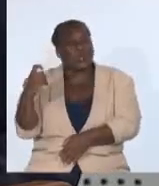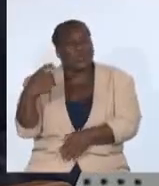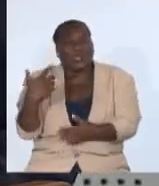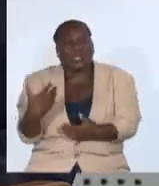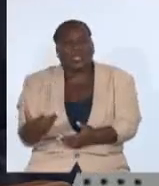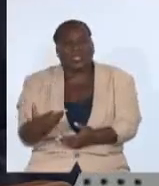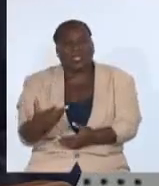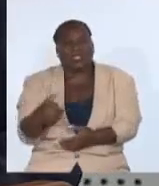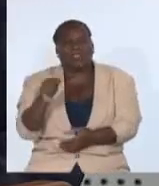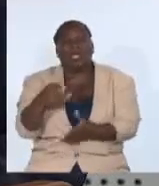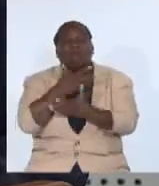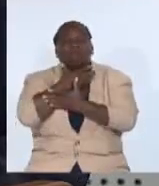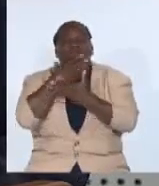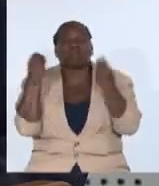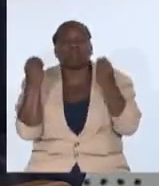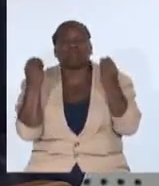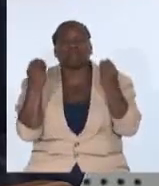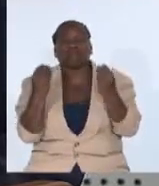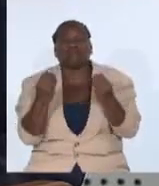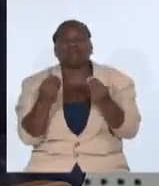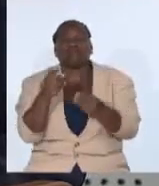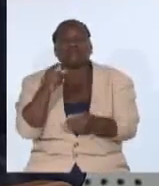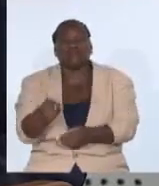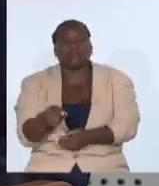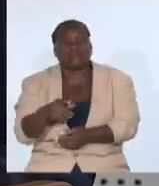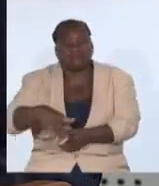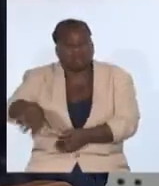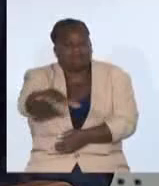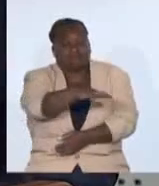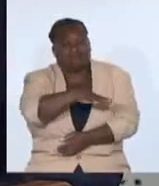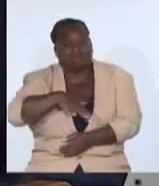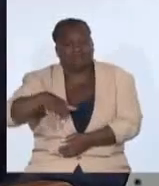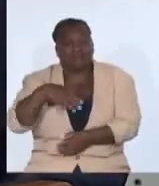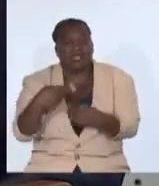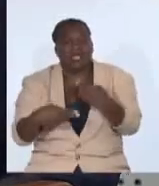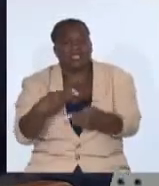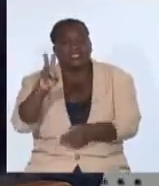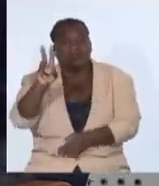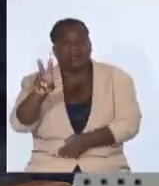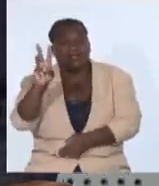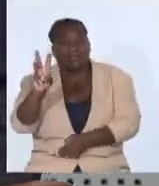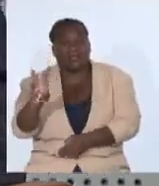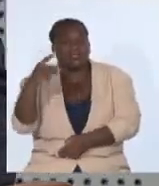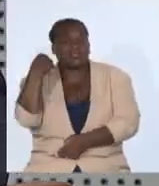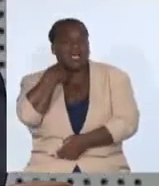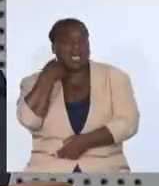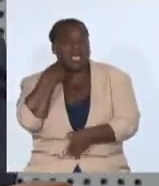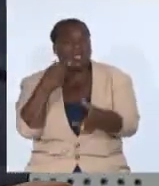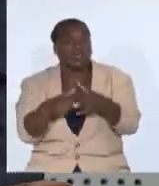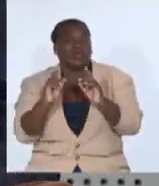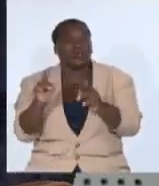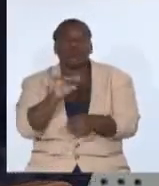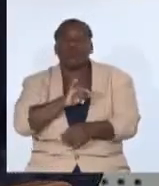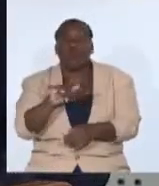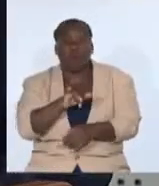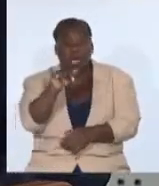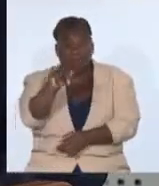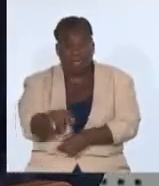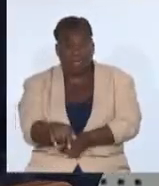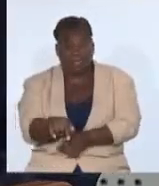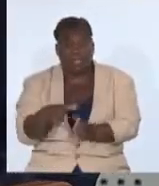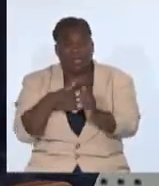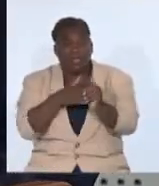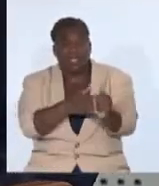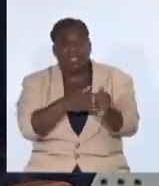de desaparecer excelencias hace 23 años en una reunión como esta el líder